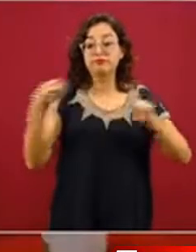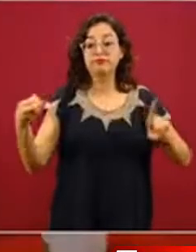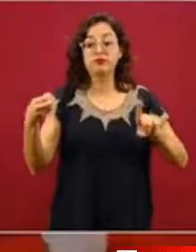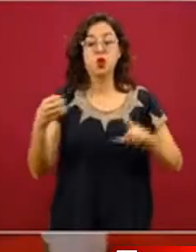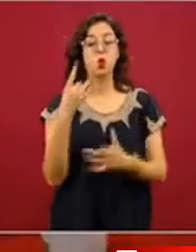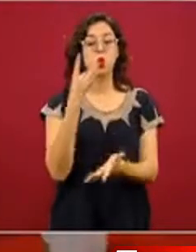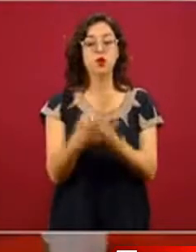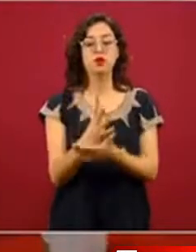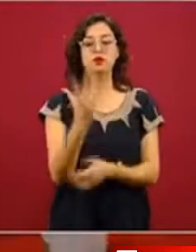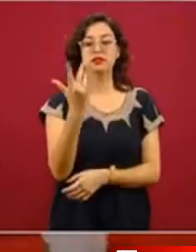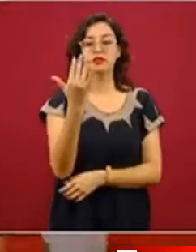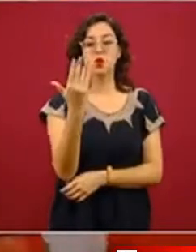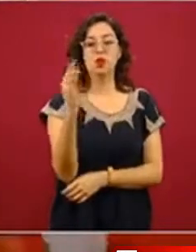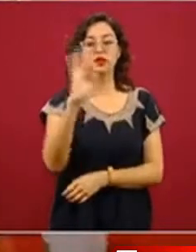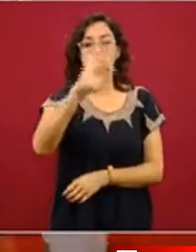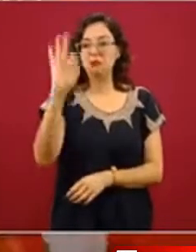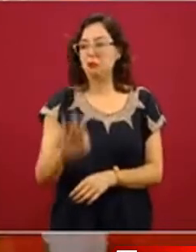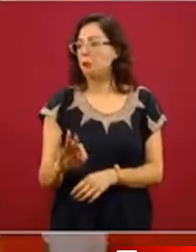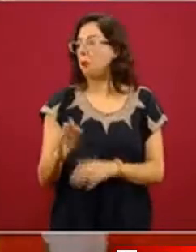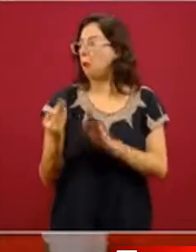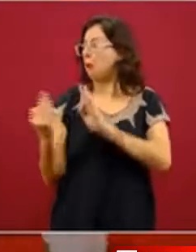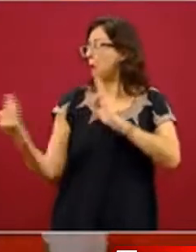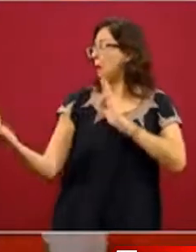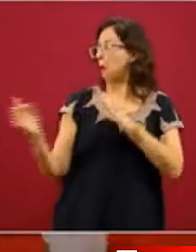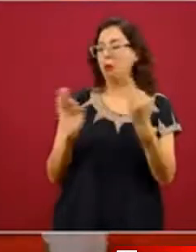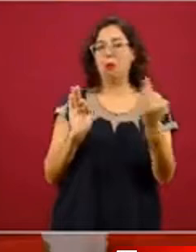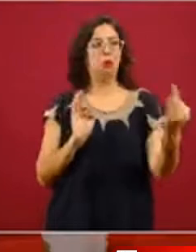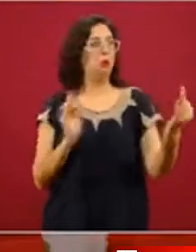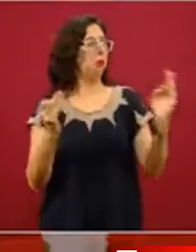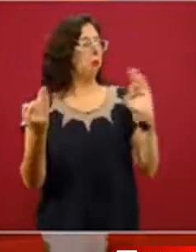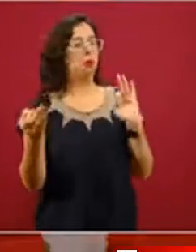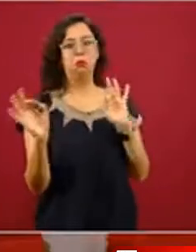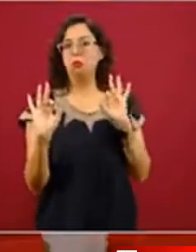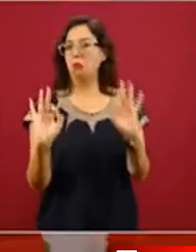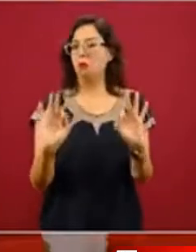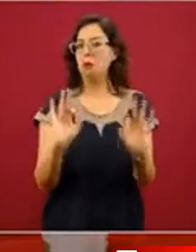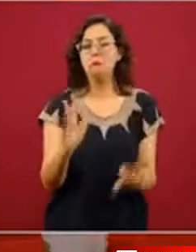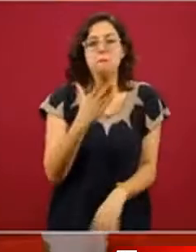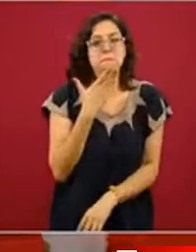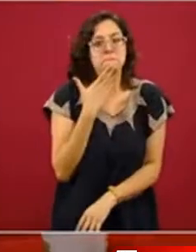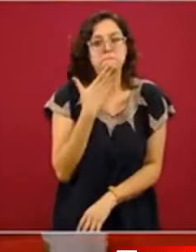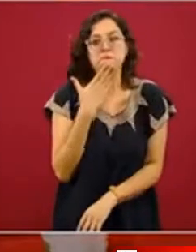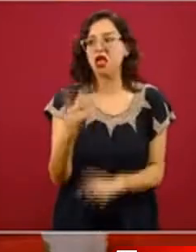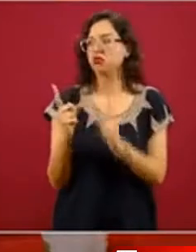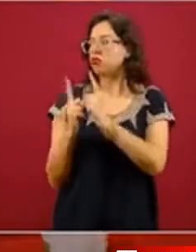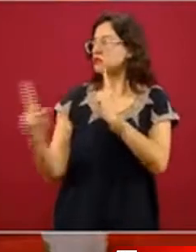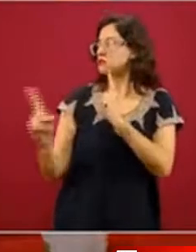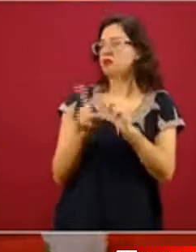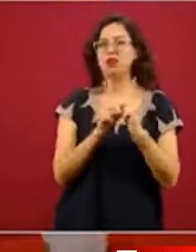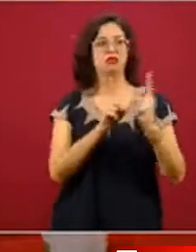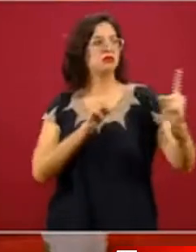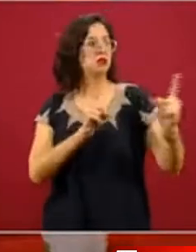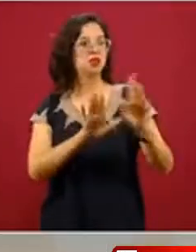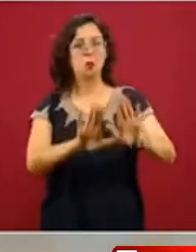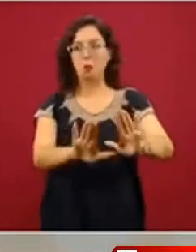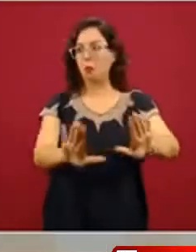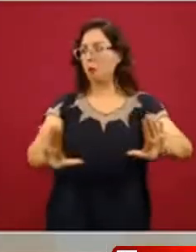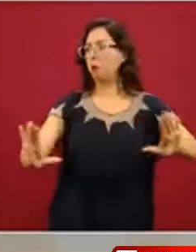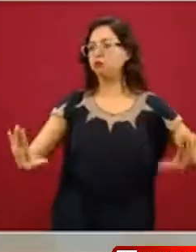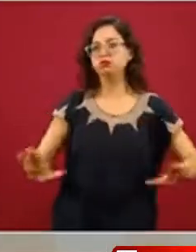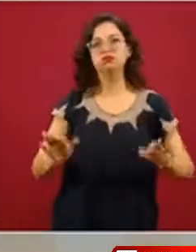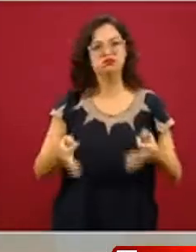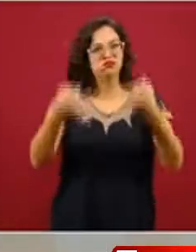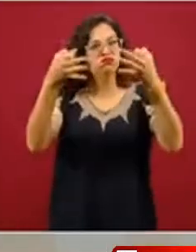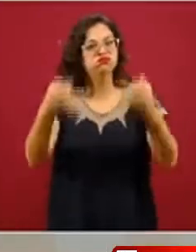del 50%, que permite una perfecta sana distancia entre las personas que concurren y con un esquema de